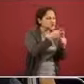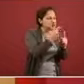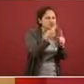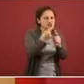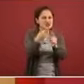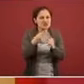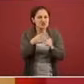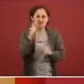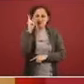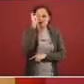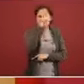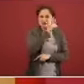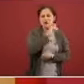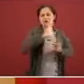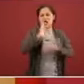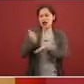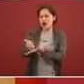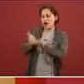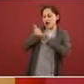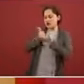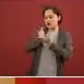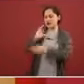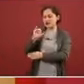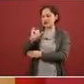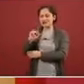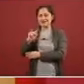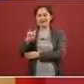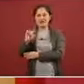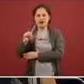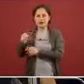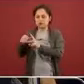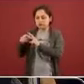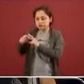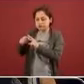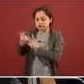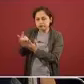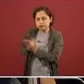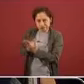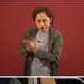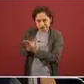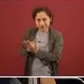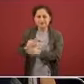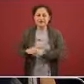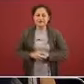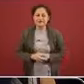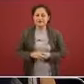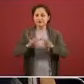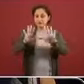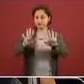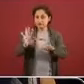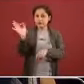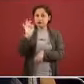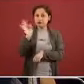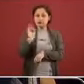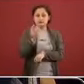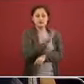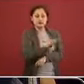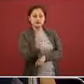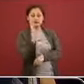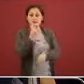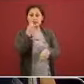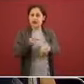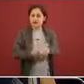la vigilancia centinela. Si tomáramos la distribución solamente de los casos confirmados, que son